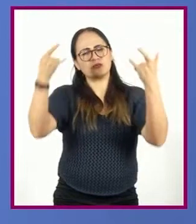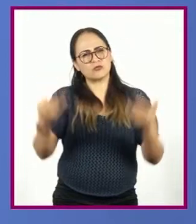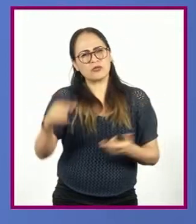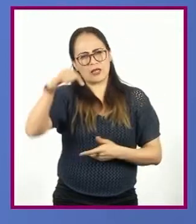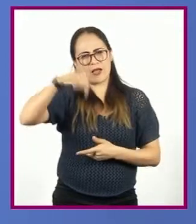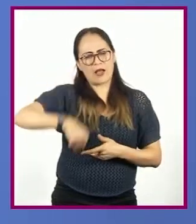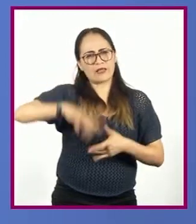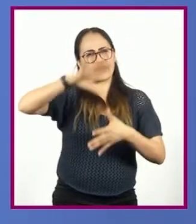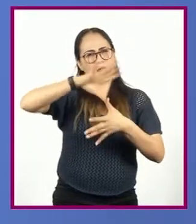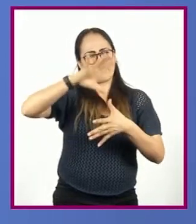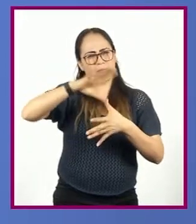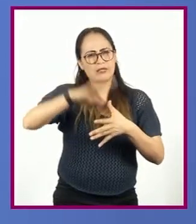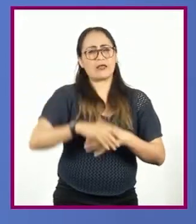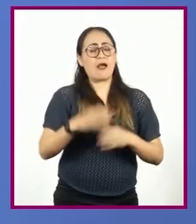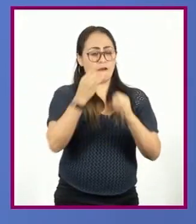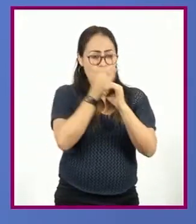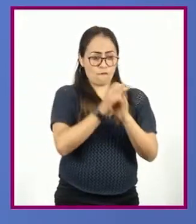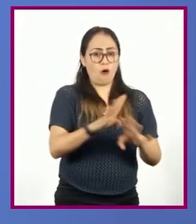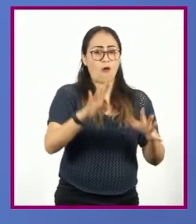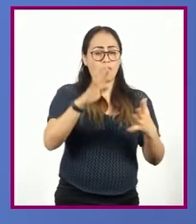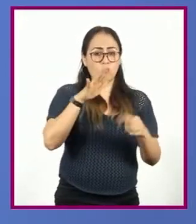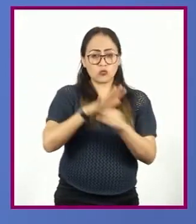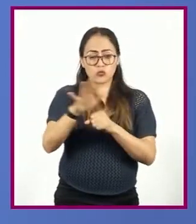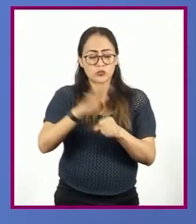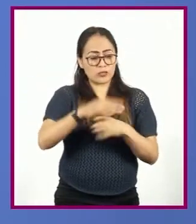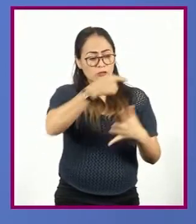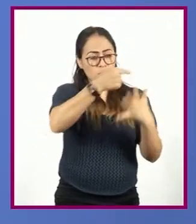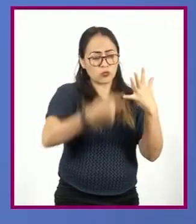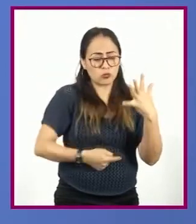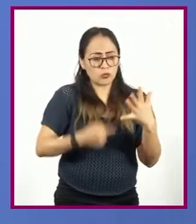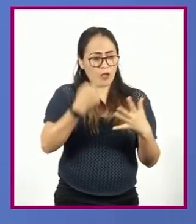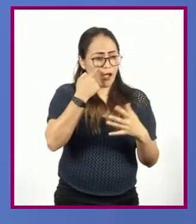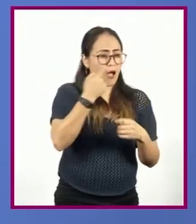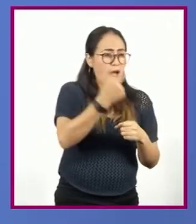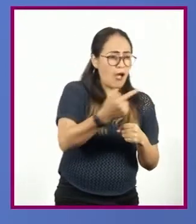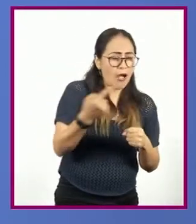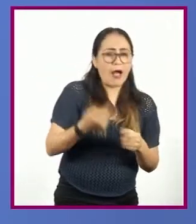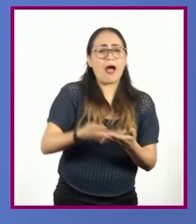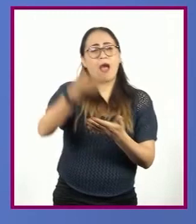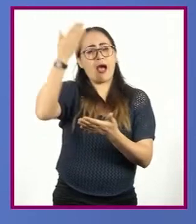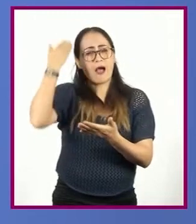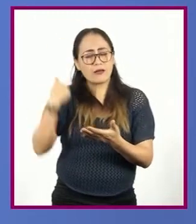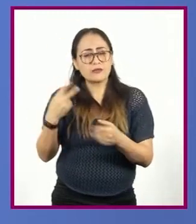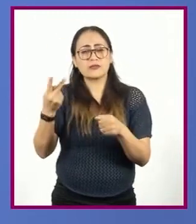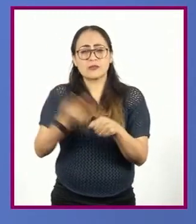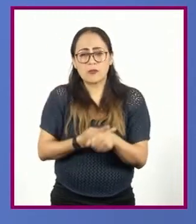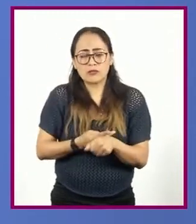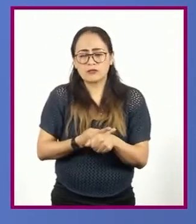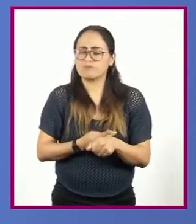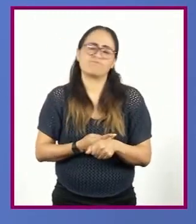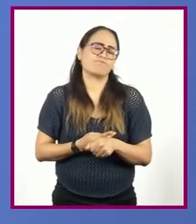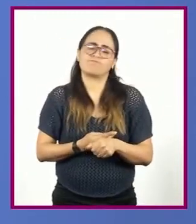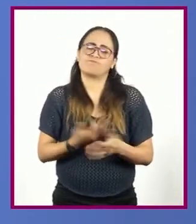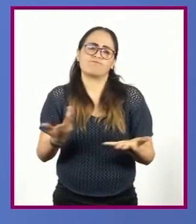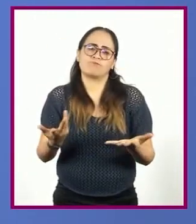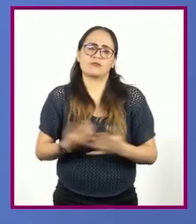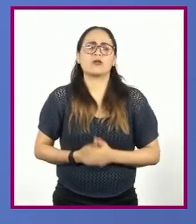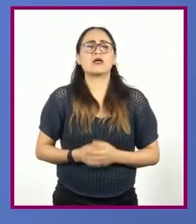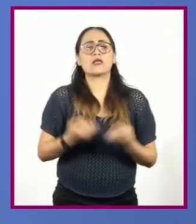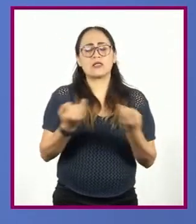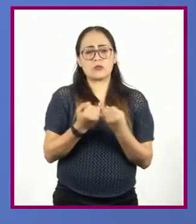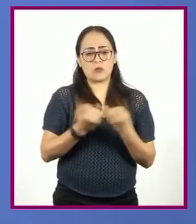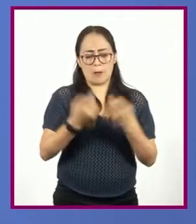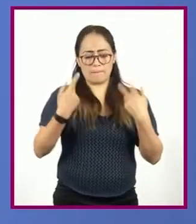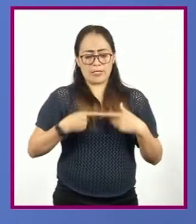contamos con pocas fuentes que nos permitan reconstruir el pasado de los primeros pobladores que transitaron de una vida